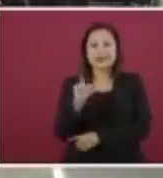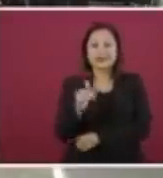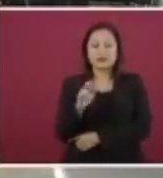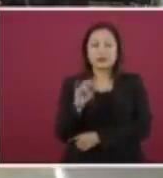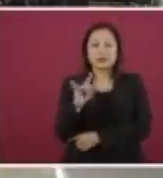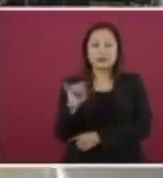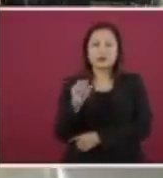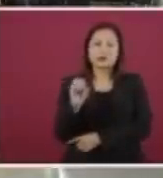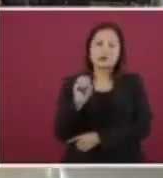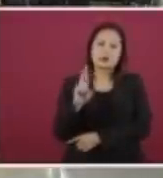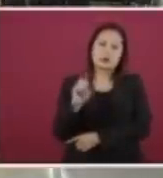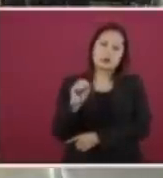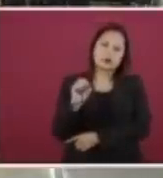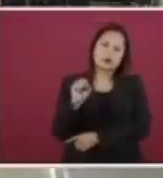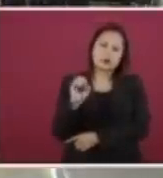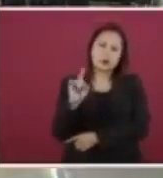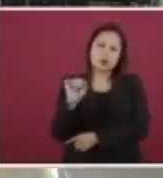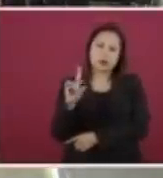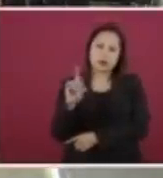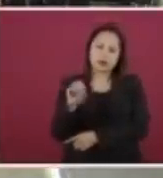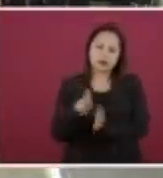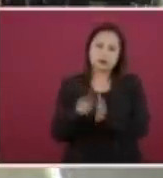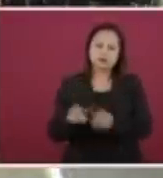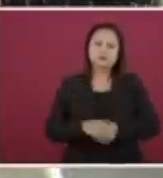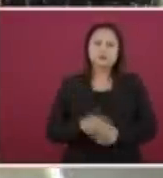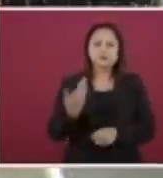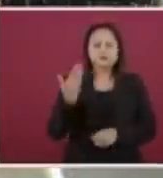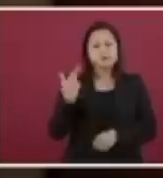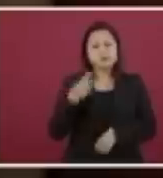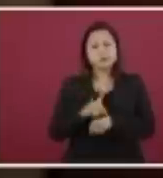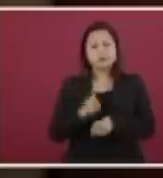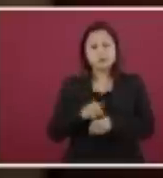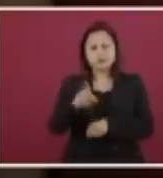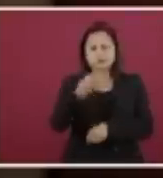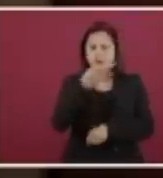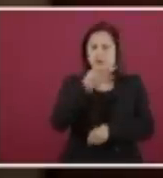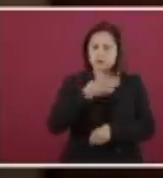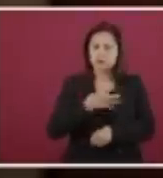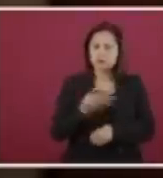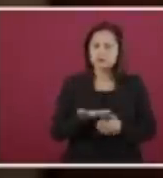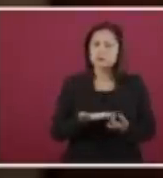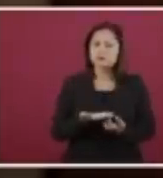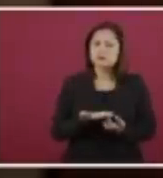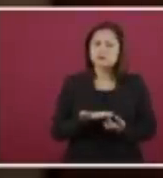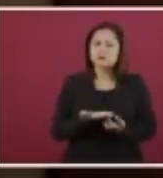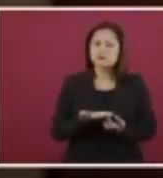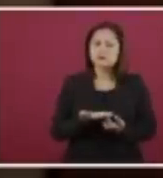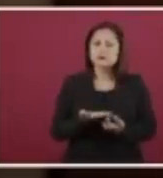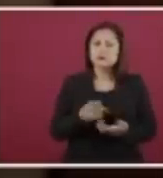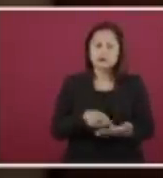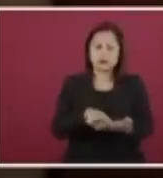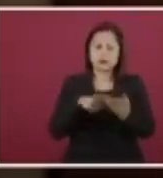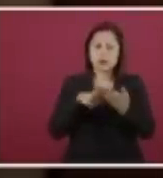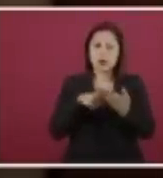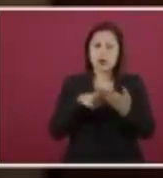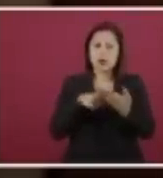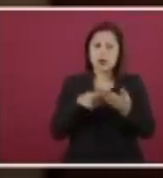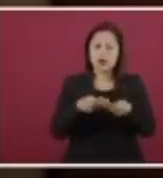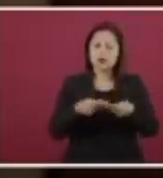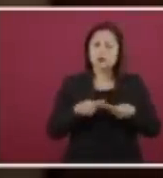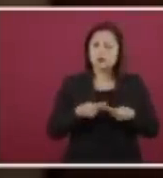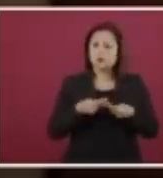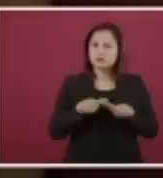días usted nos comentó que nos iba a dar a conocer a todos estos nombres